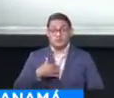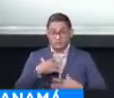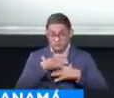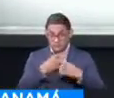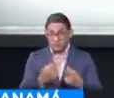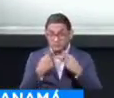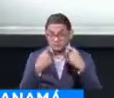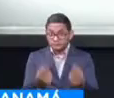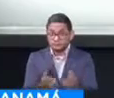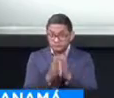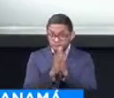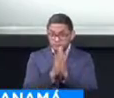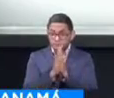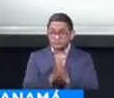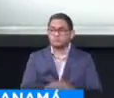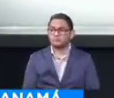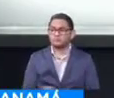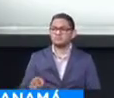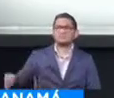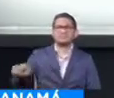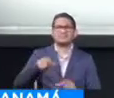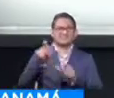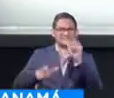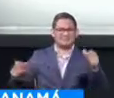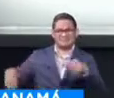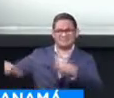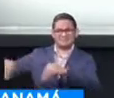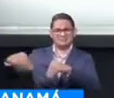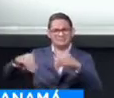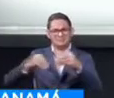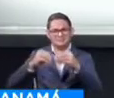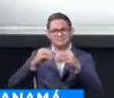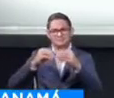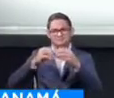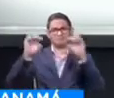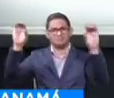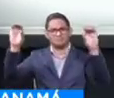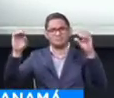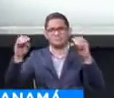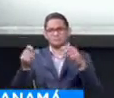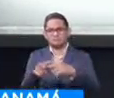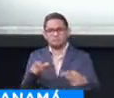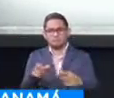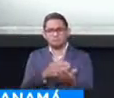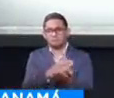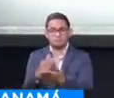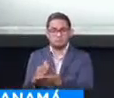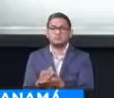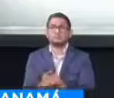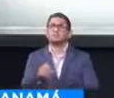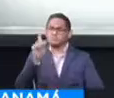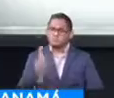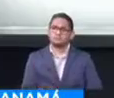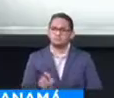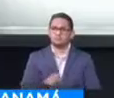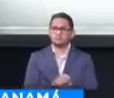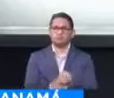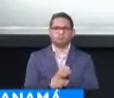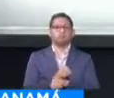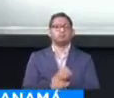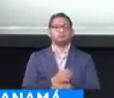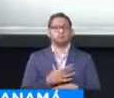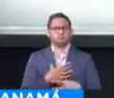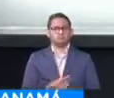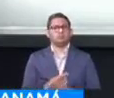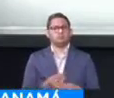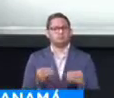solicita a los vendedores de chances y billetes que redoblen sus medidas de bioseguridad con el uso